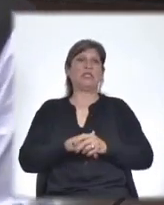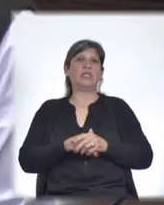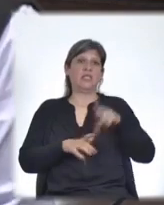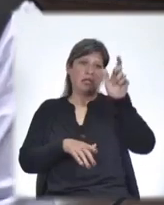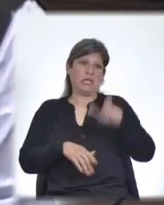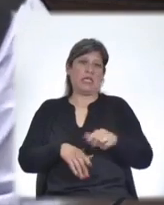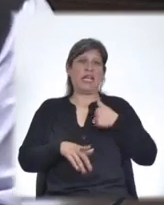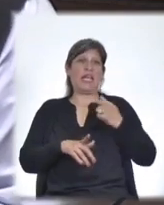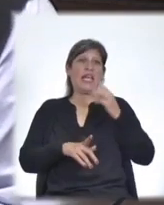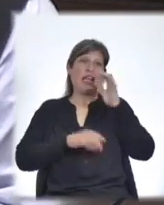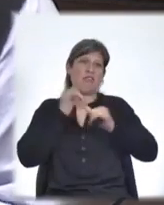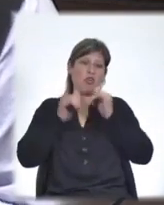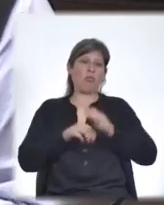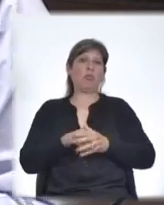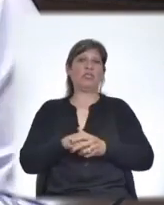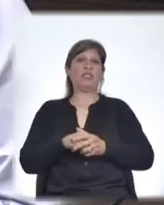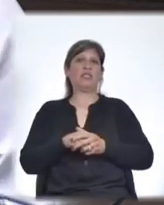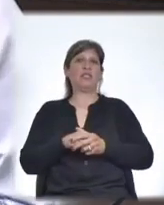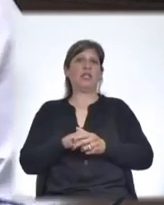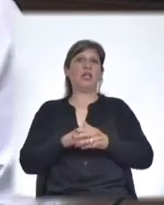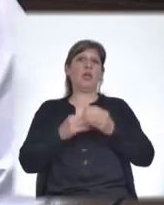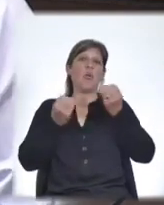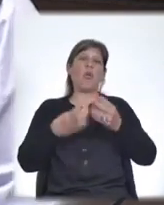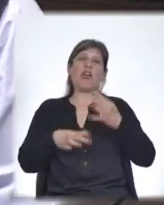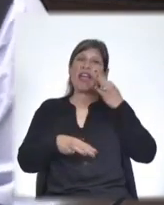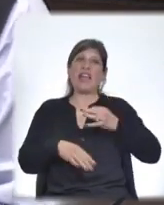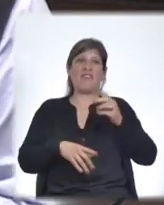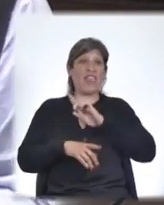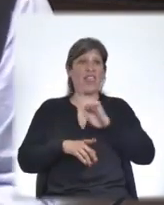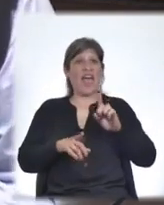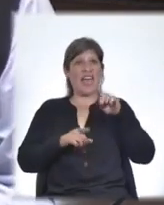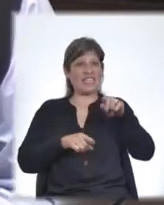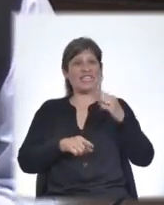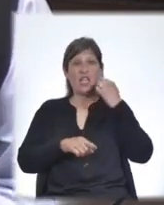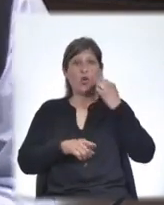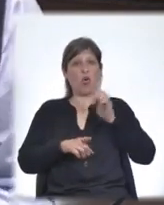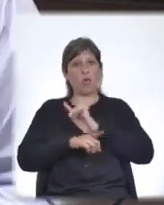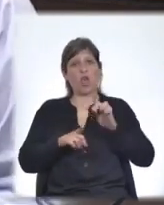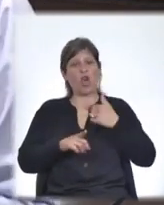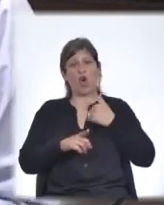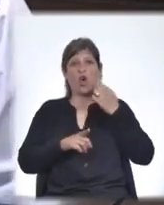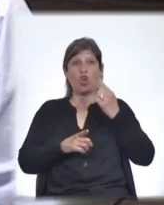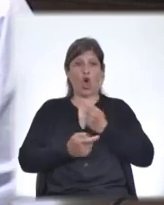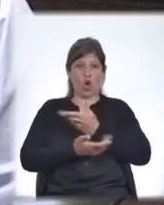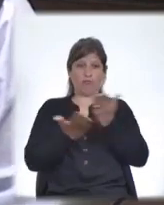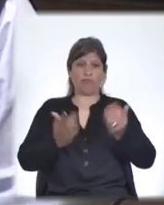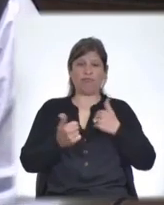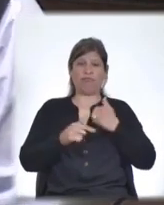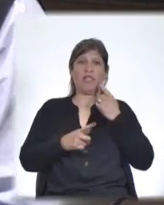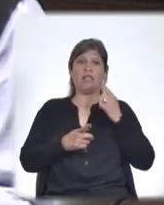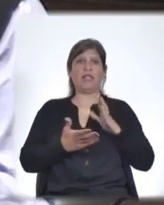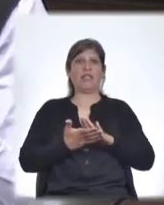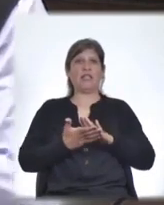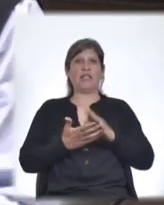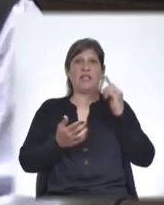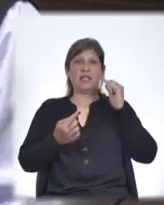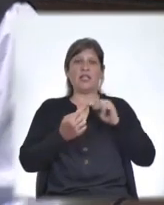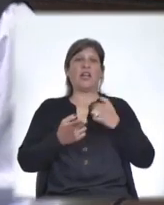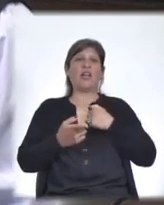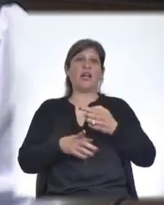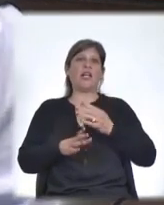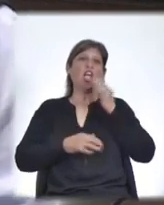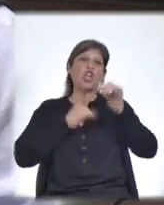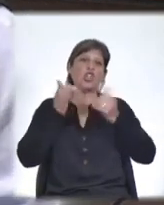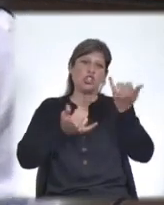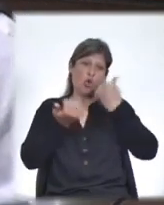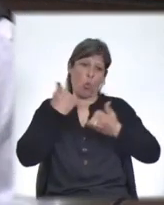informante en mayoría, porque en realidad esa no es la cifra que está manejada en la exposición de motivos. En la exposición de motivos nos